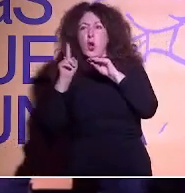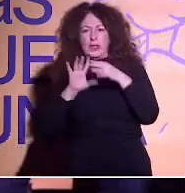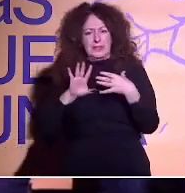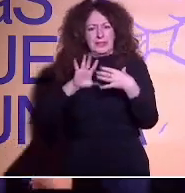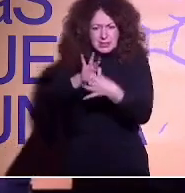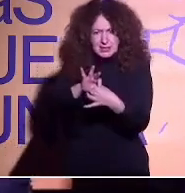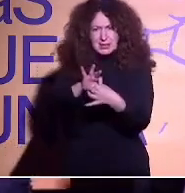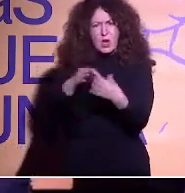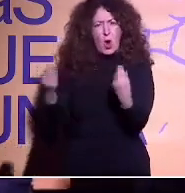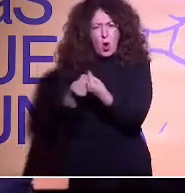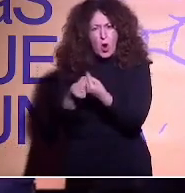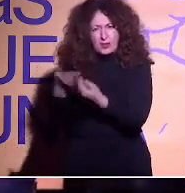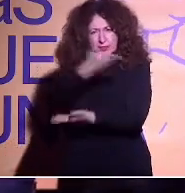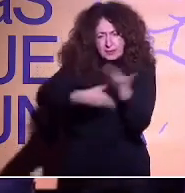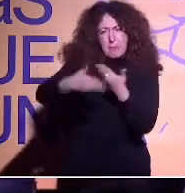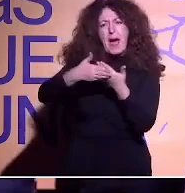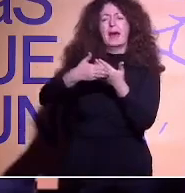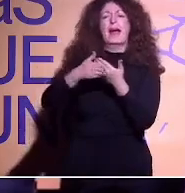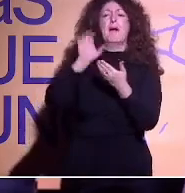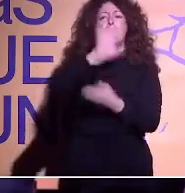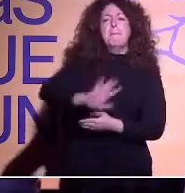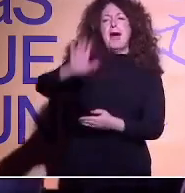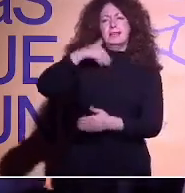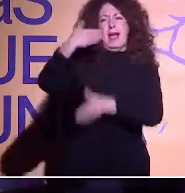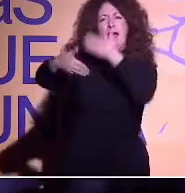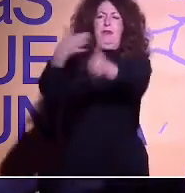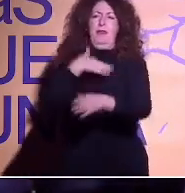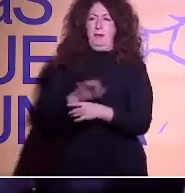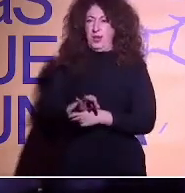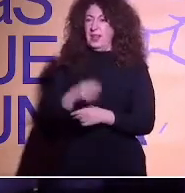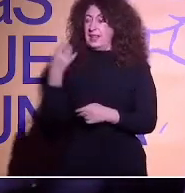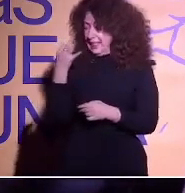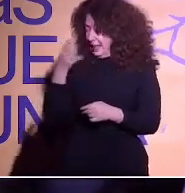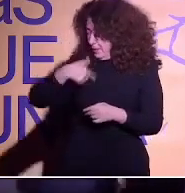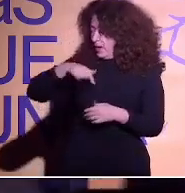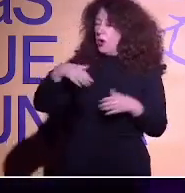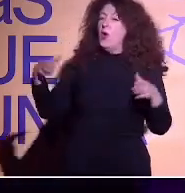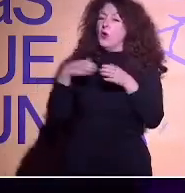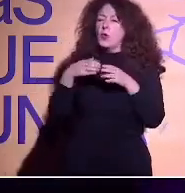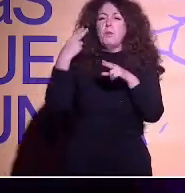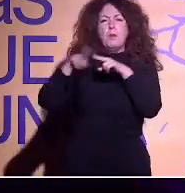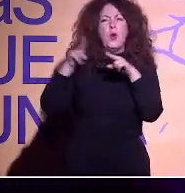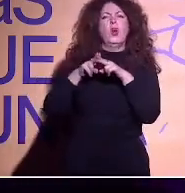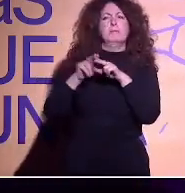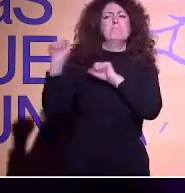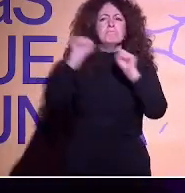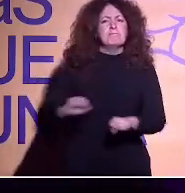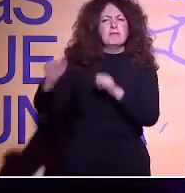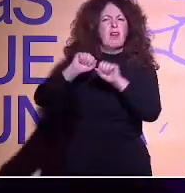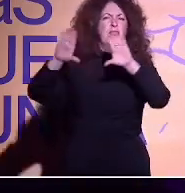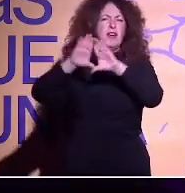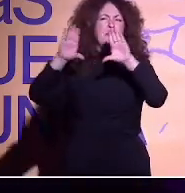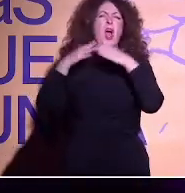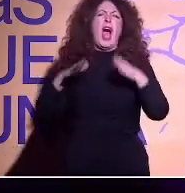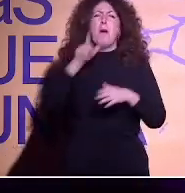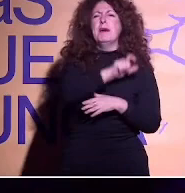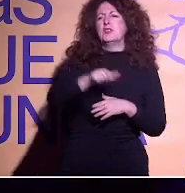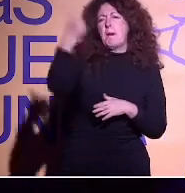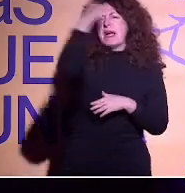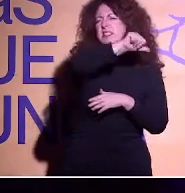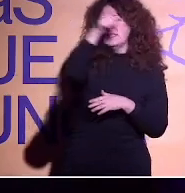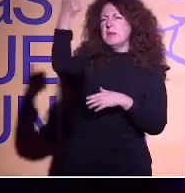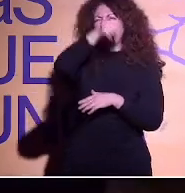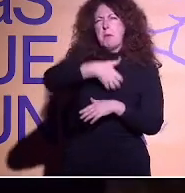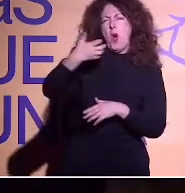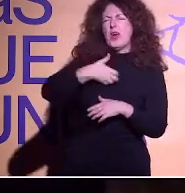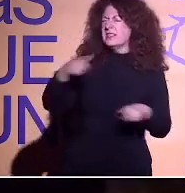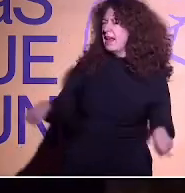país necesita una fuerza política dispuesta a defender el feminismo Aunque moleste a los machistas Aunque